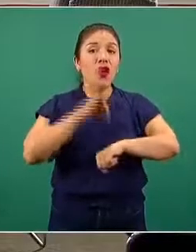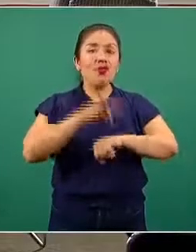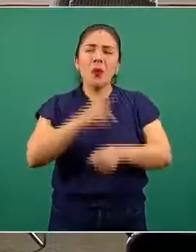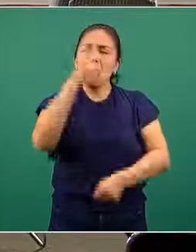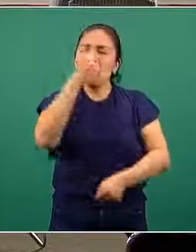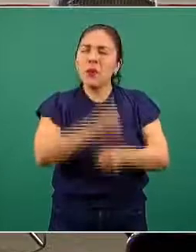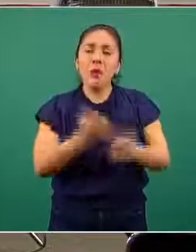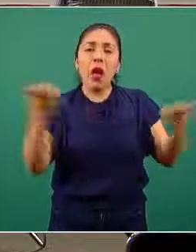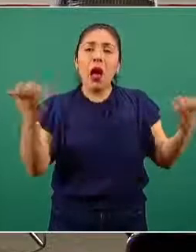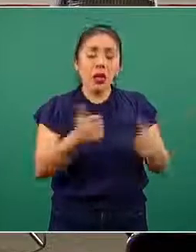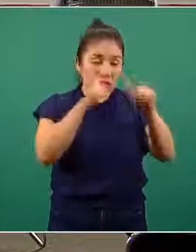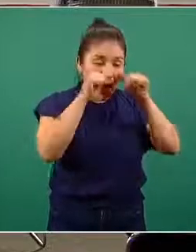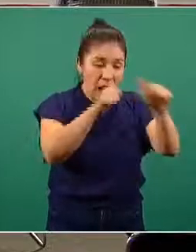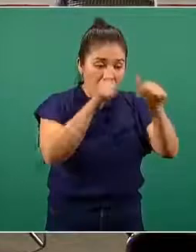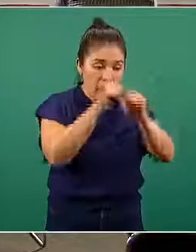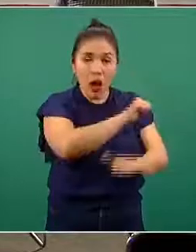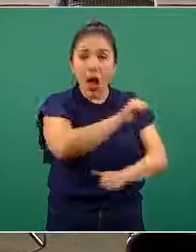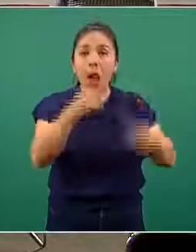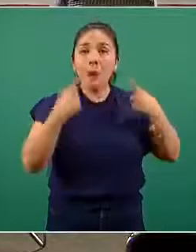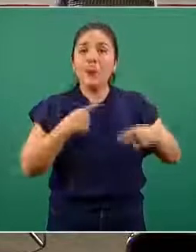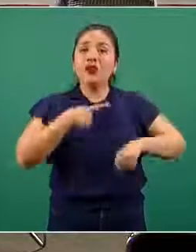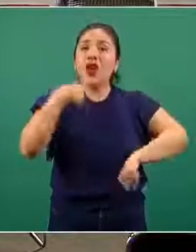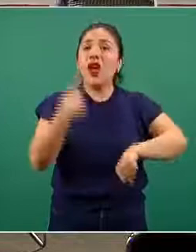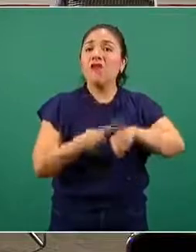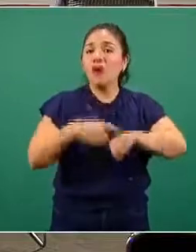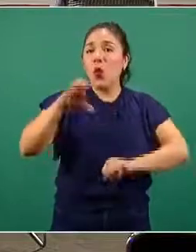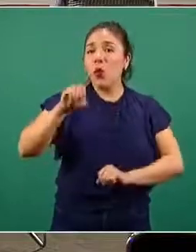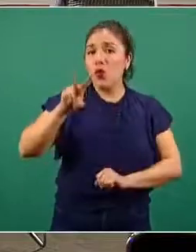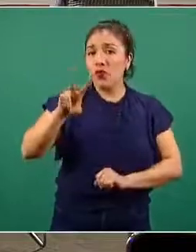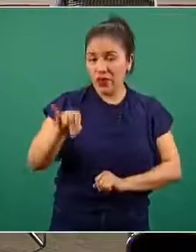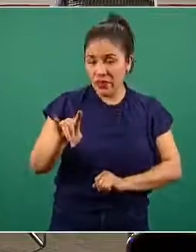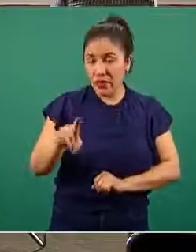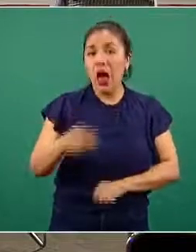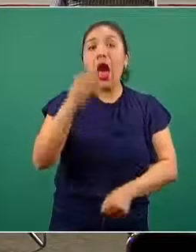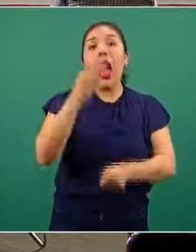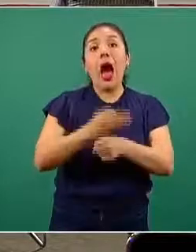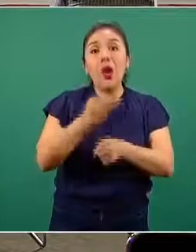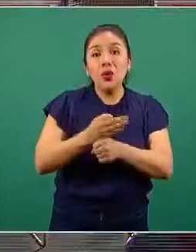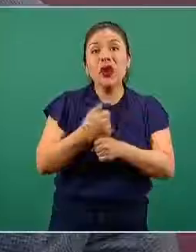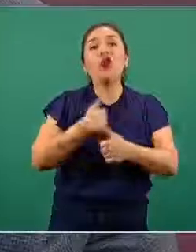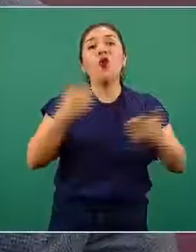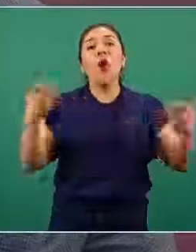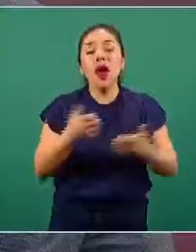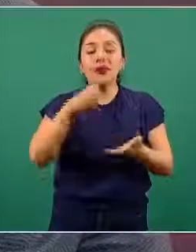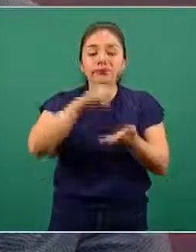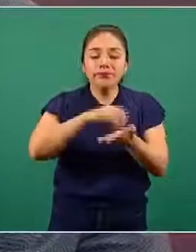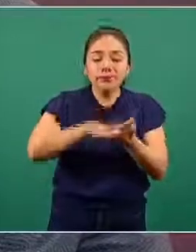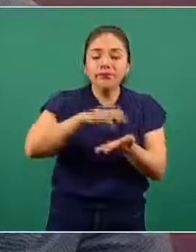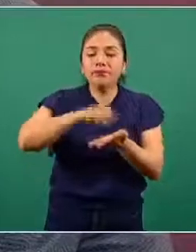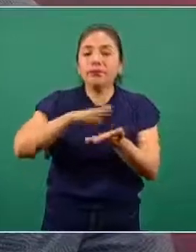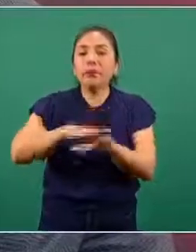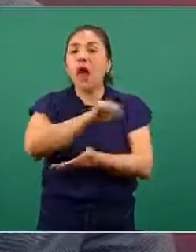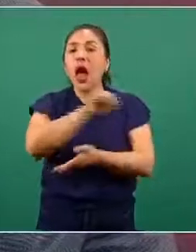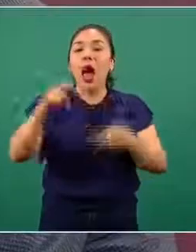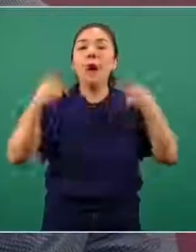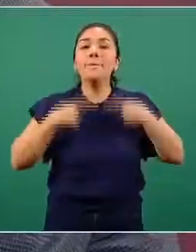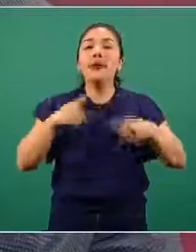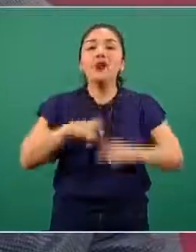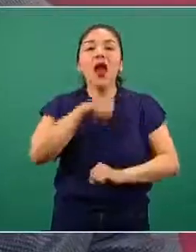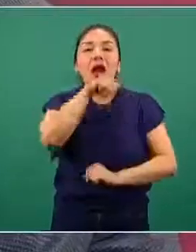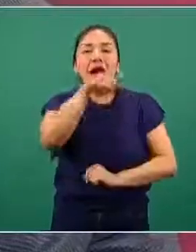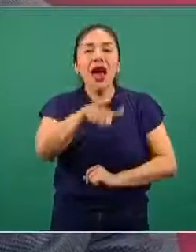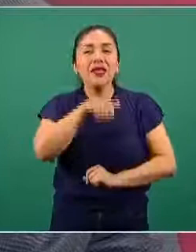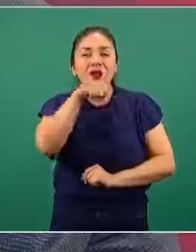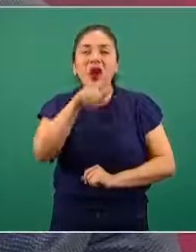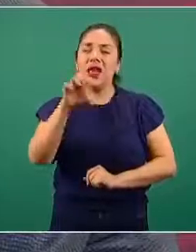que atiende pacientes con COVID. Ahora estamos en el registro de las personas mayores de 60 años,